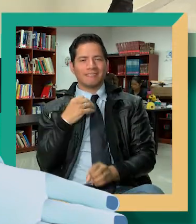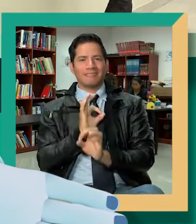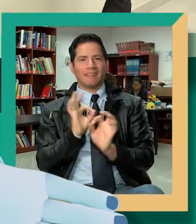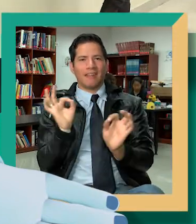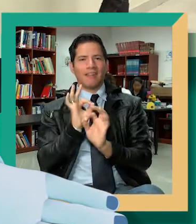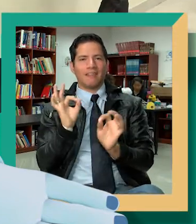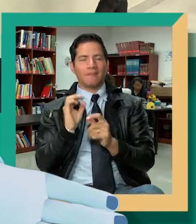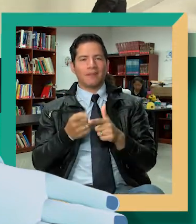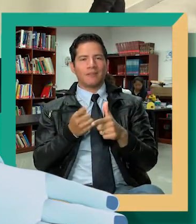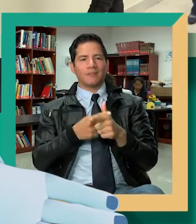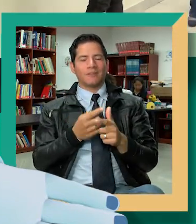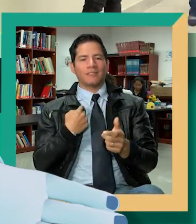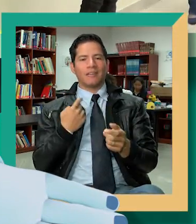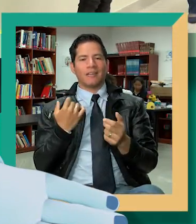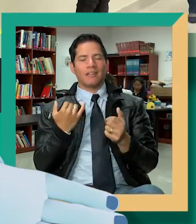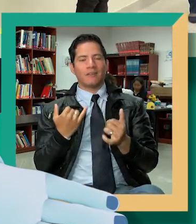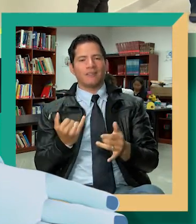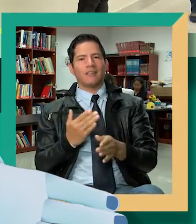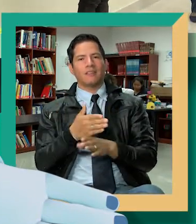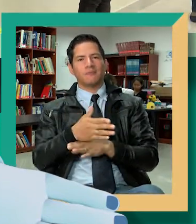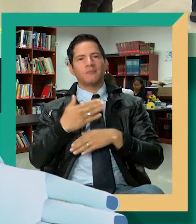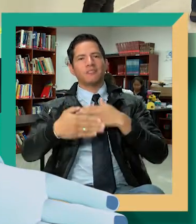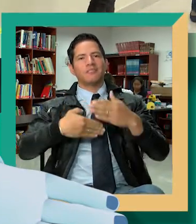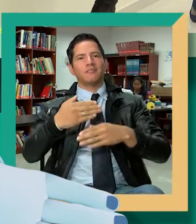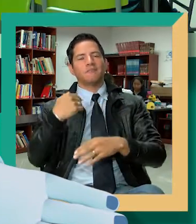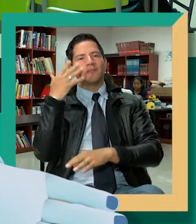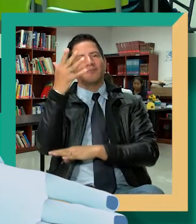pero más me dedicaba solo a copiar los deberes.